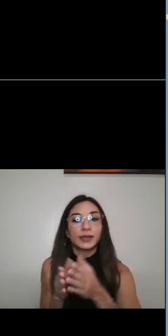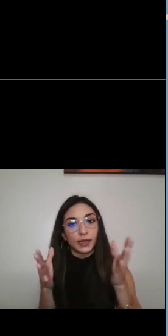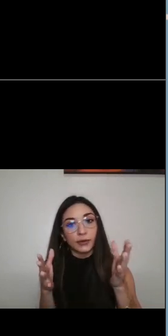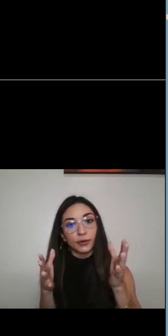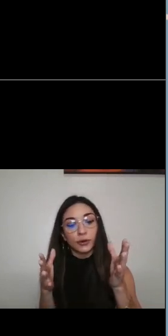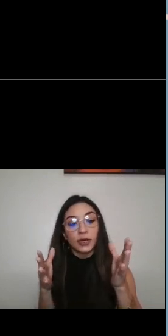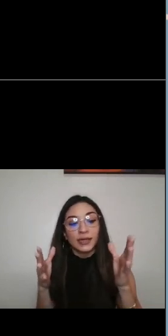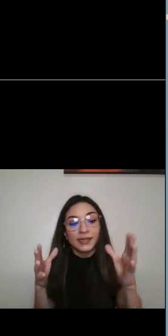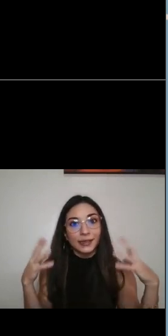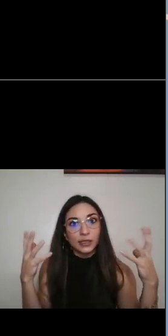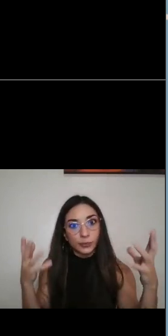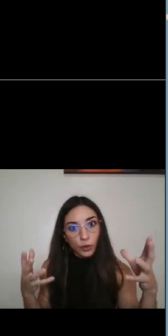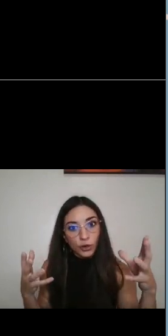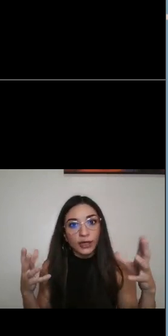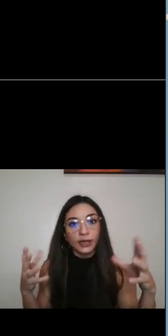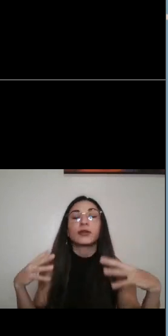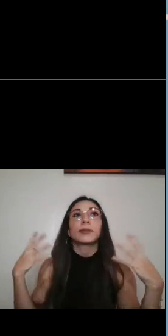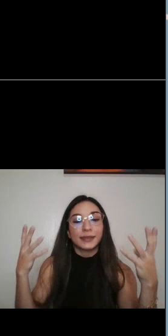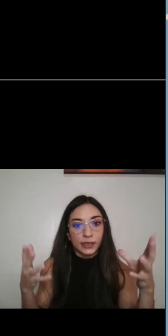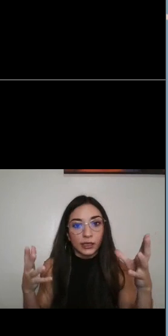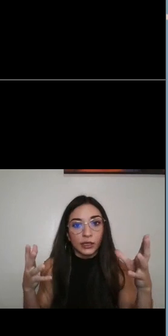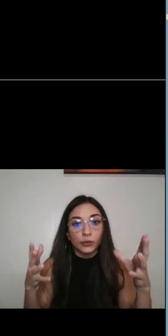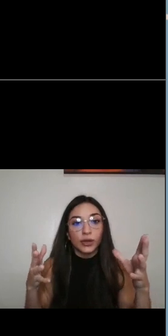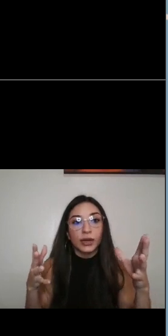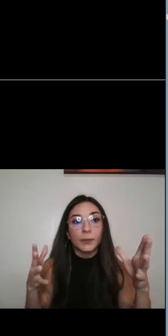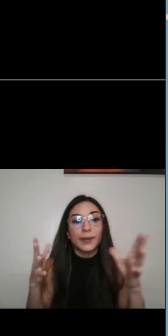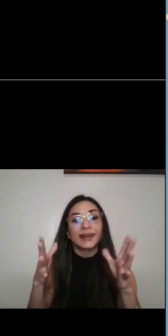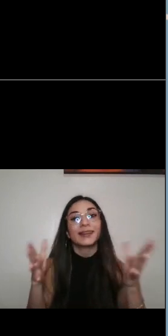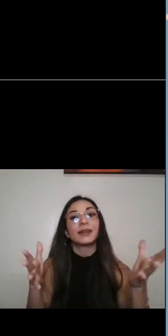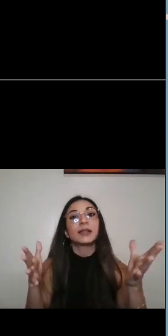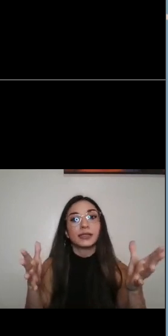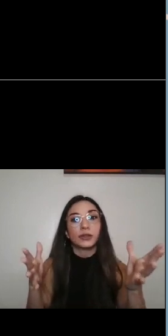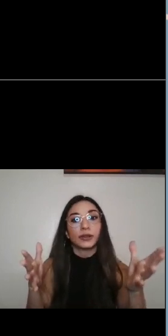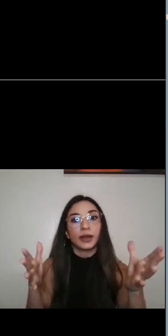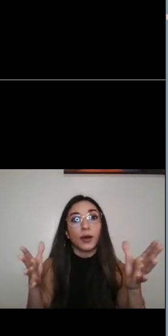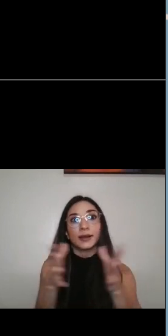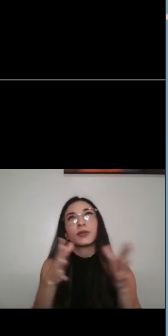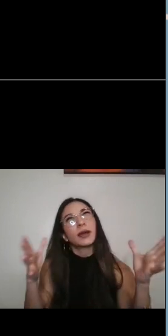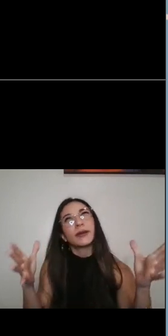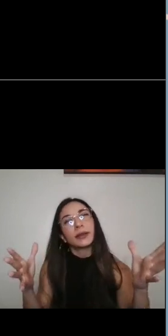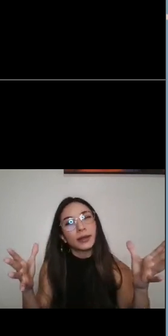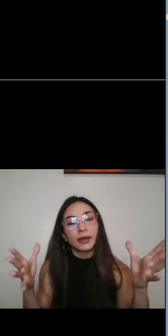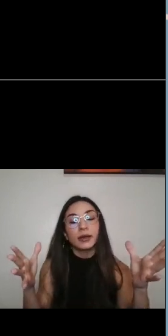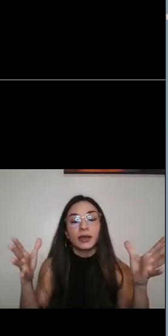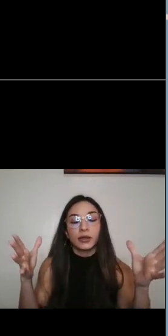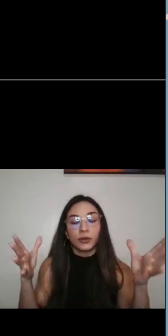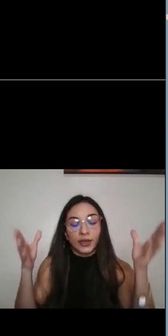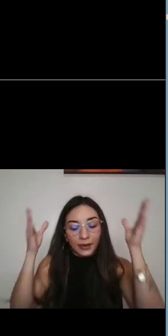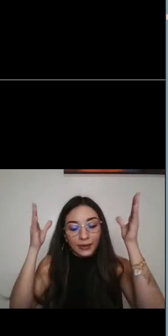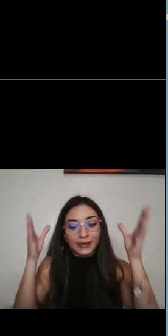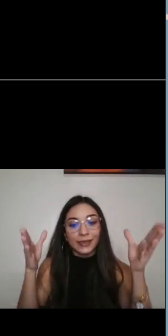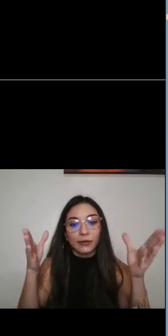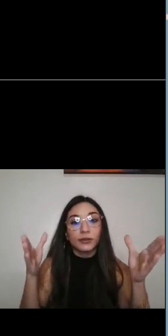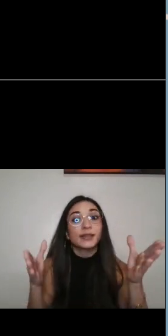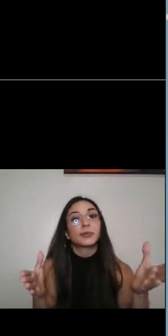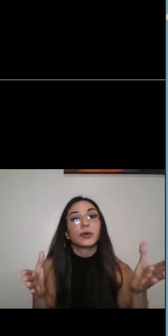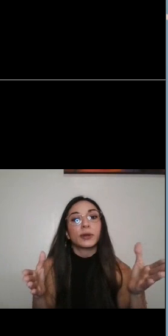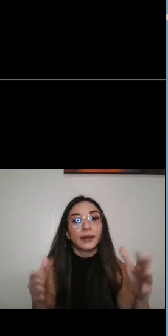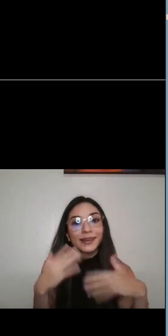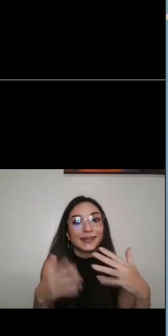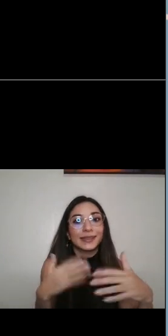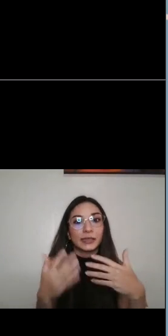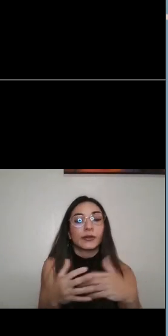porque el cerebro se dispone y hay una plasticidad neural para la adquisición del lenguaje, es como una ventana donde el cerebro se